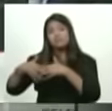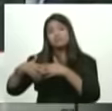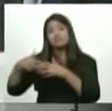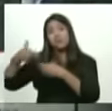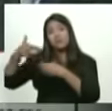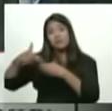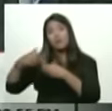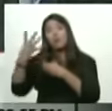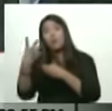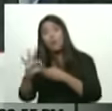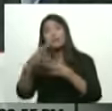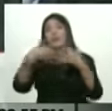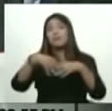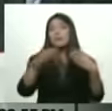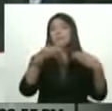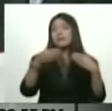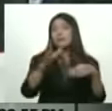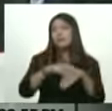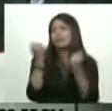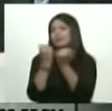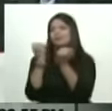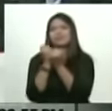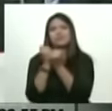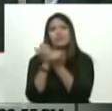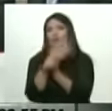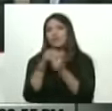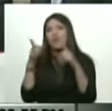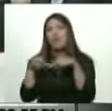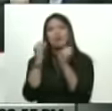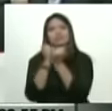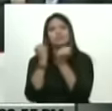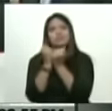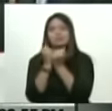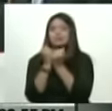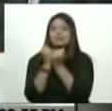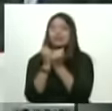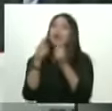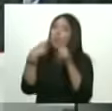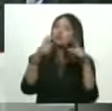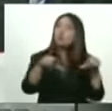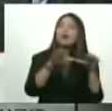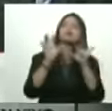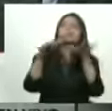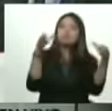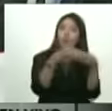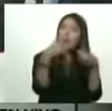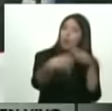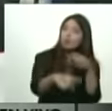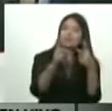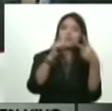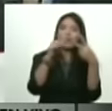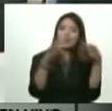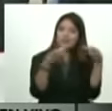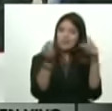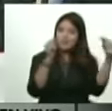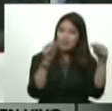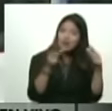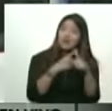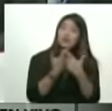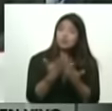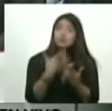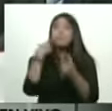40 industriales del sector plástico porque no cabía, no había espacio físico donde los pudiéramos atender. Lo que quiero decir con esto es que